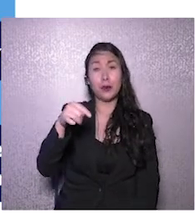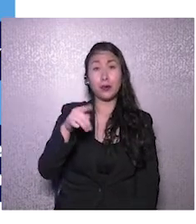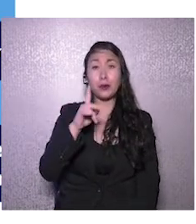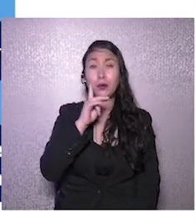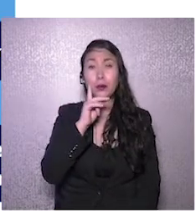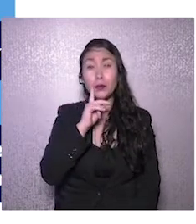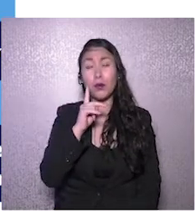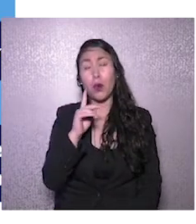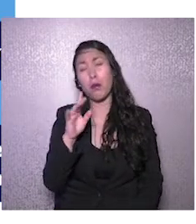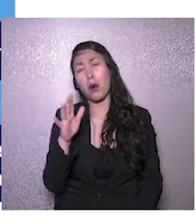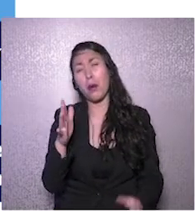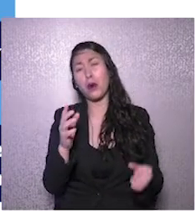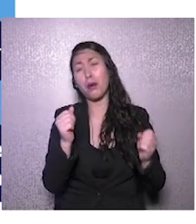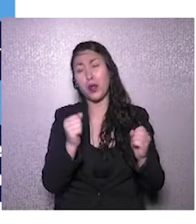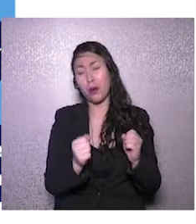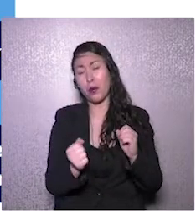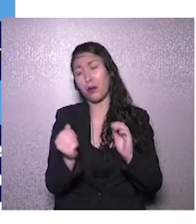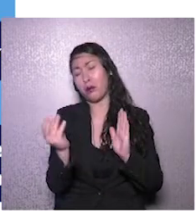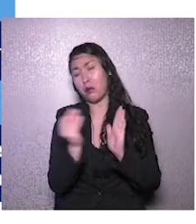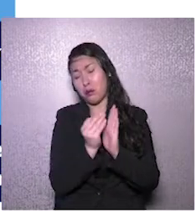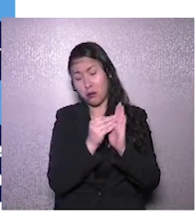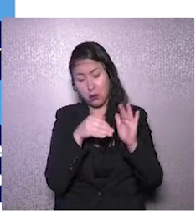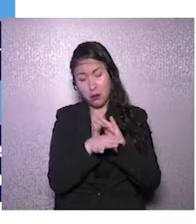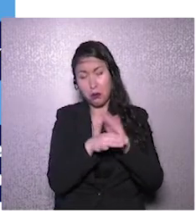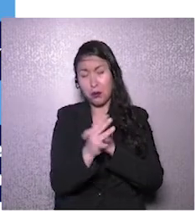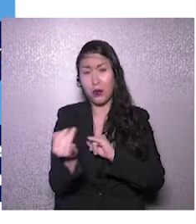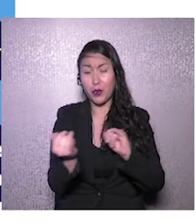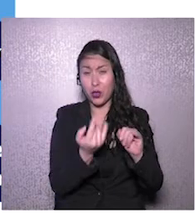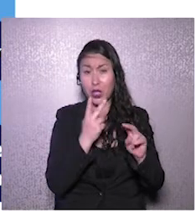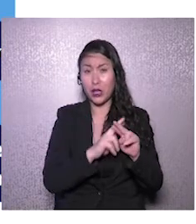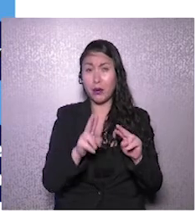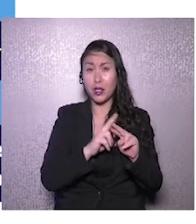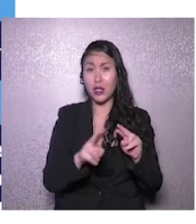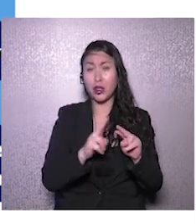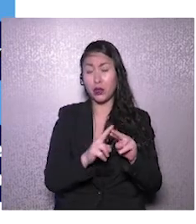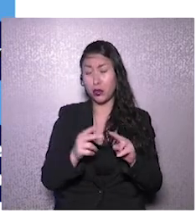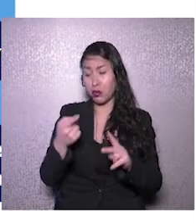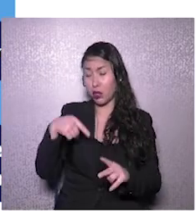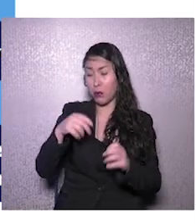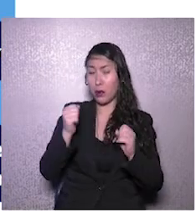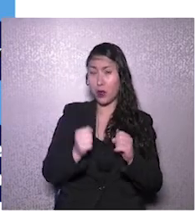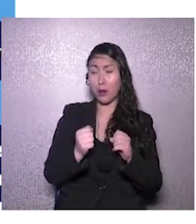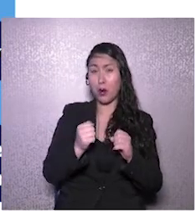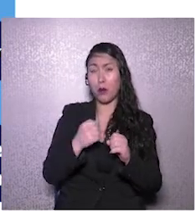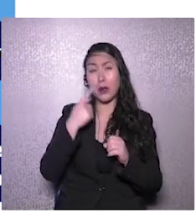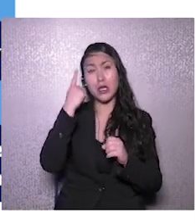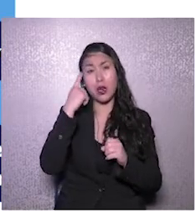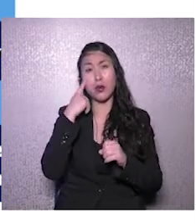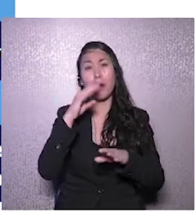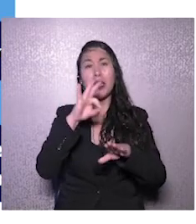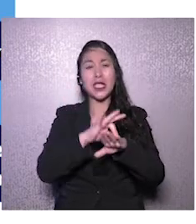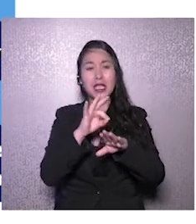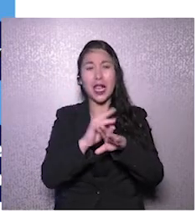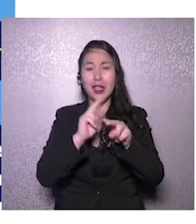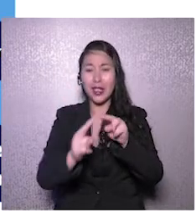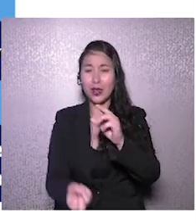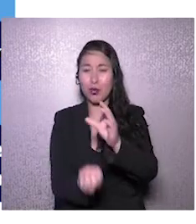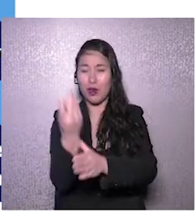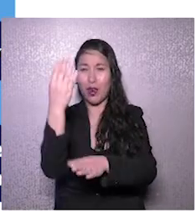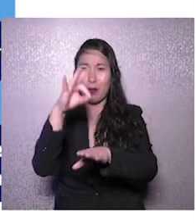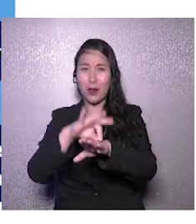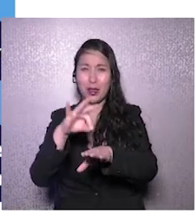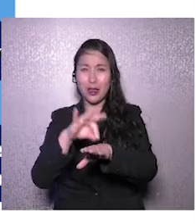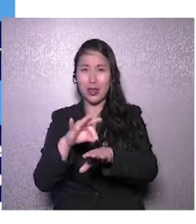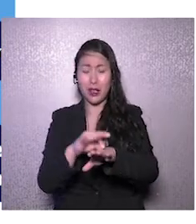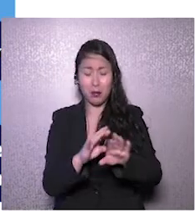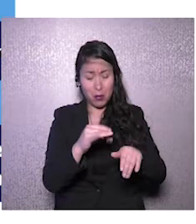capacidad de registrar lo que estamos haciendo, uno podría pensar en una medicina generadora de evidencia también. ¿Sí? Usar los mismos registros